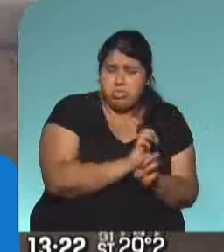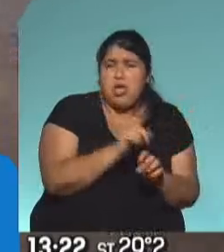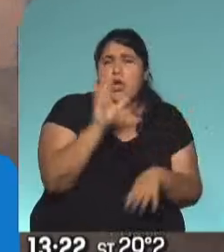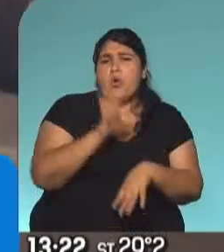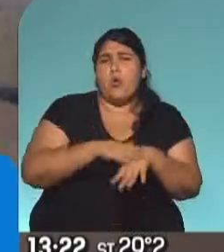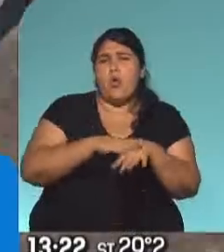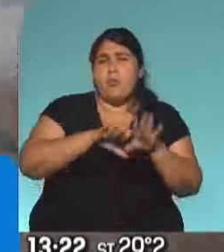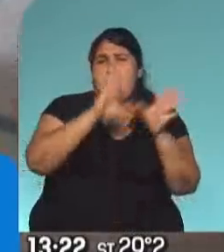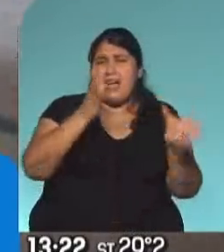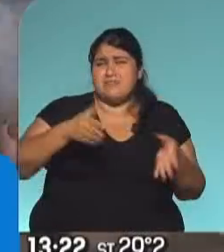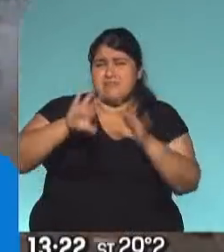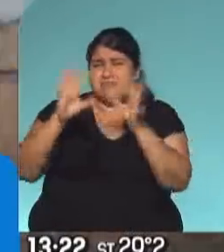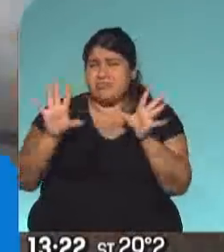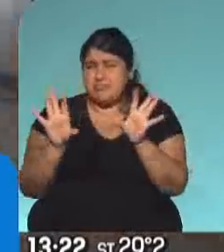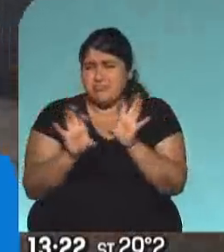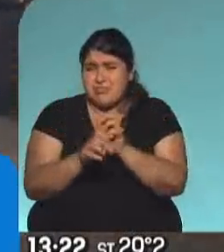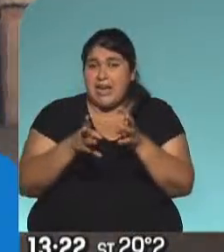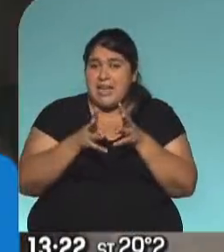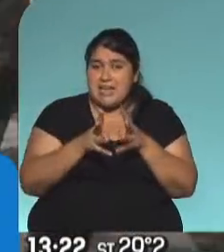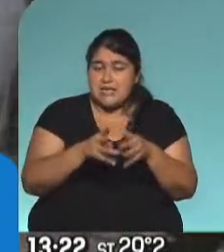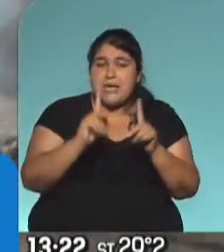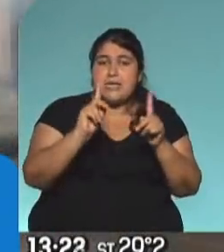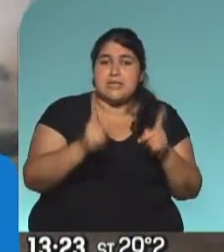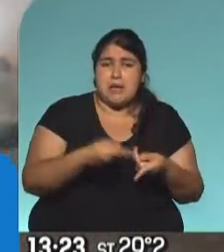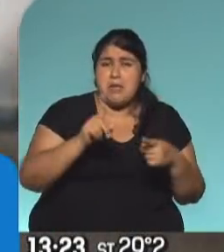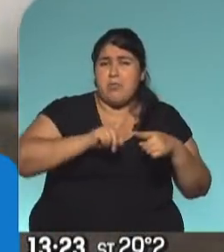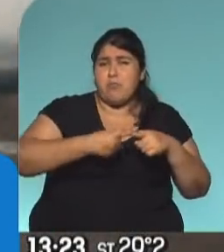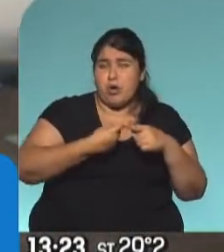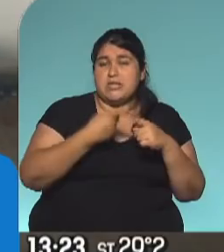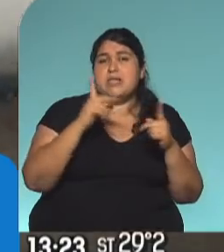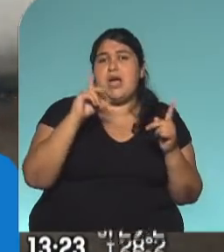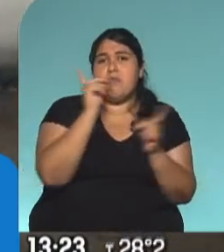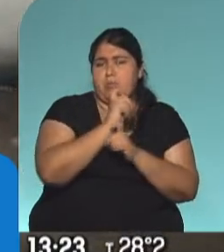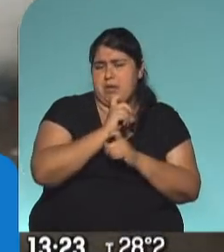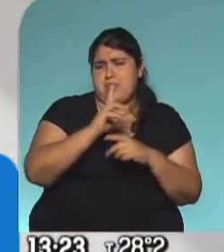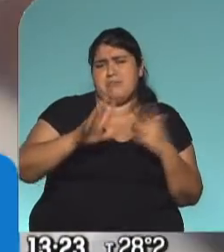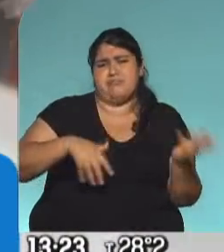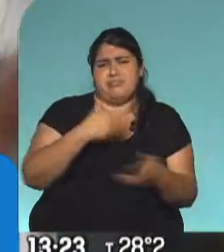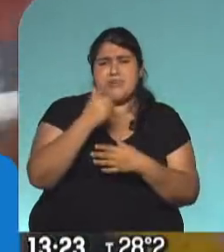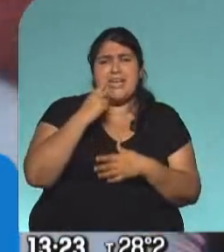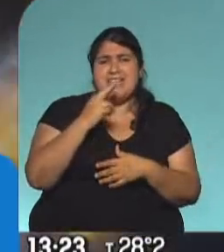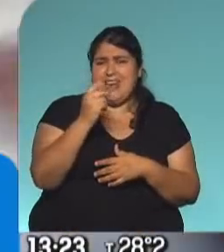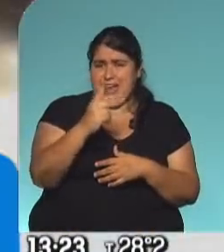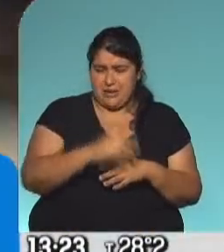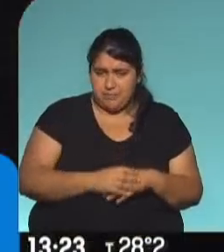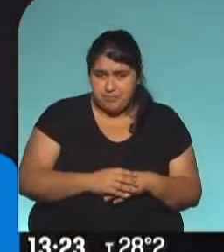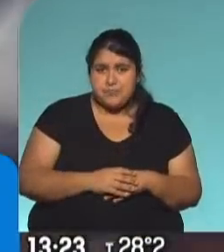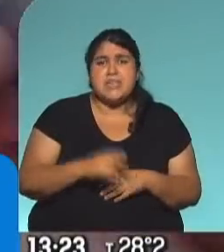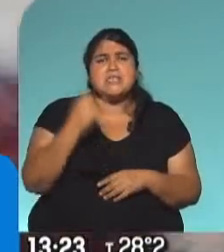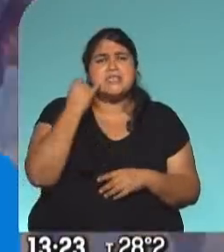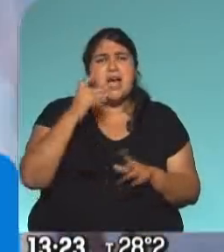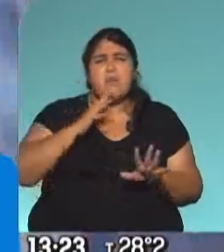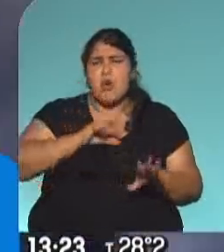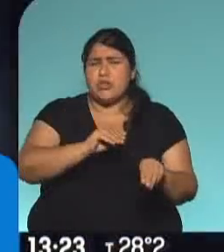de infraestructura durante la guerra y la inestabilidad política sacuden a Irak. Y derivaron en una sucesión de